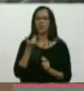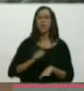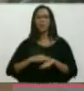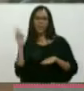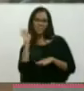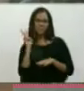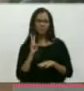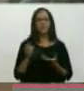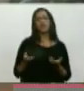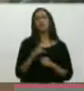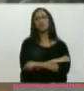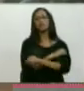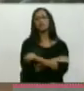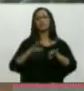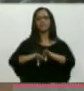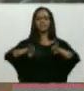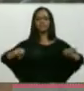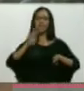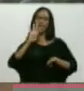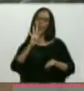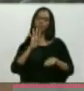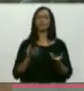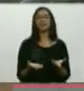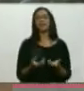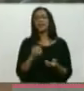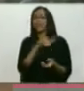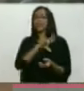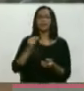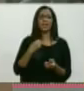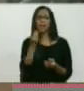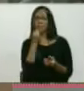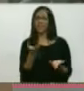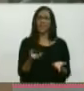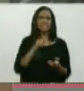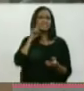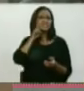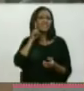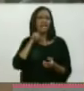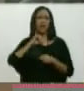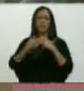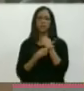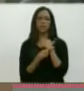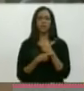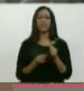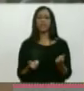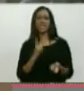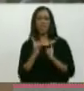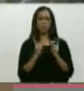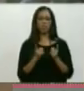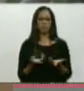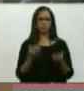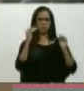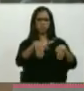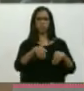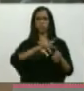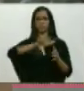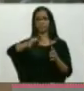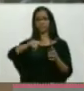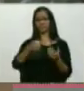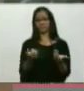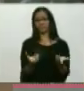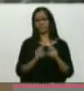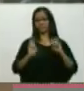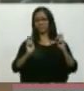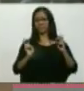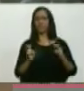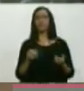la oposición está dividida en cuatro y varias facciones no le comen cuento a Guaidó. Y además esas facciones están desprestigiadas por casos de corrupción. Por ejemplo, se supo